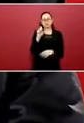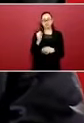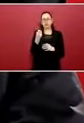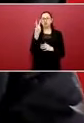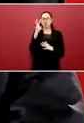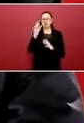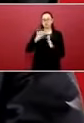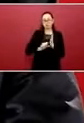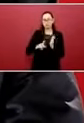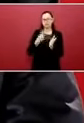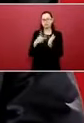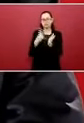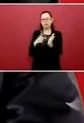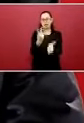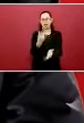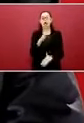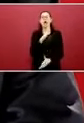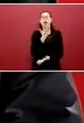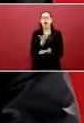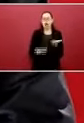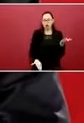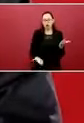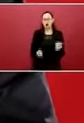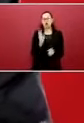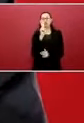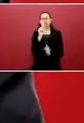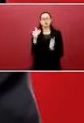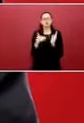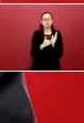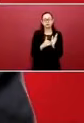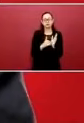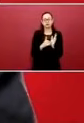va a recibir los adultos mayores